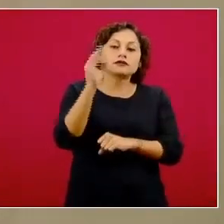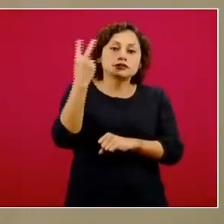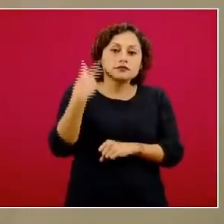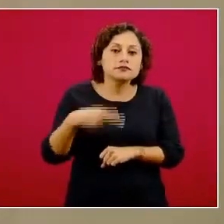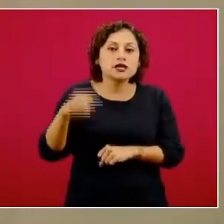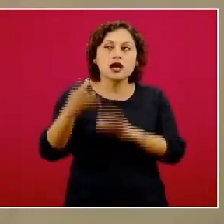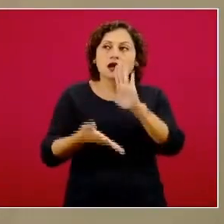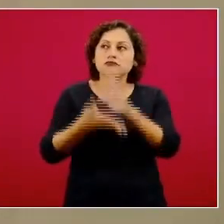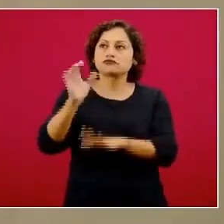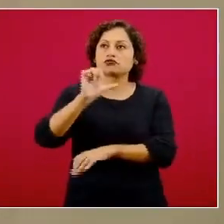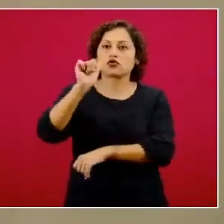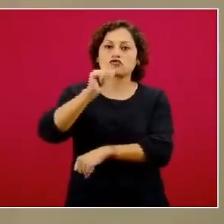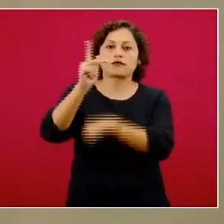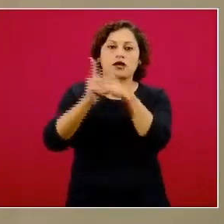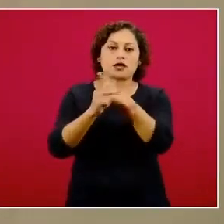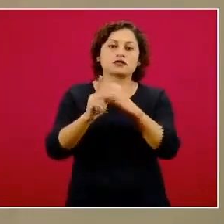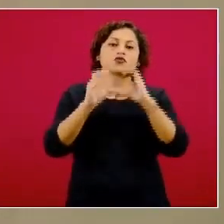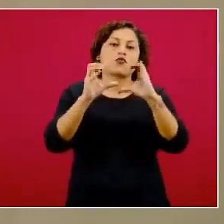viajes. Nos